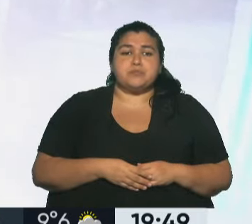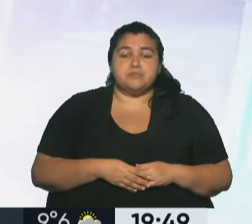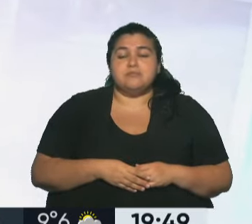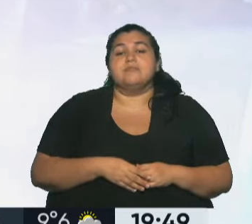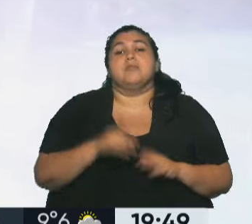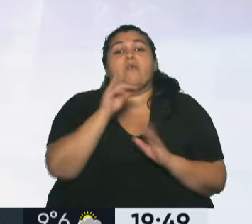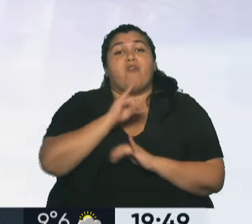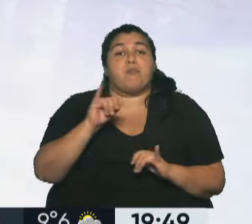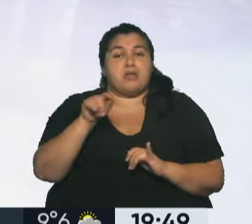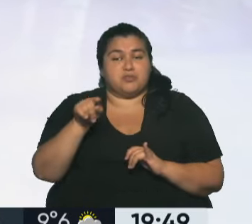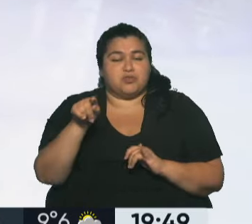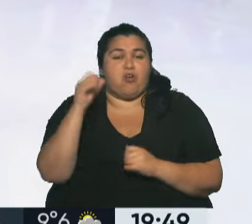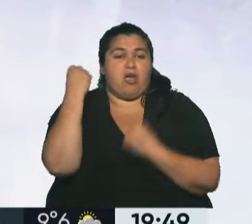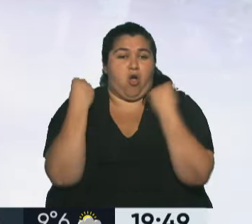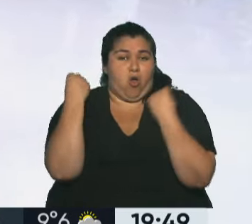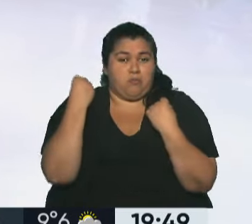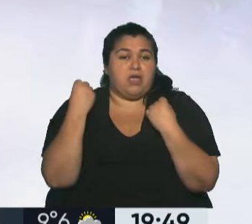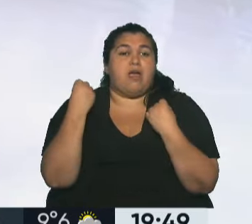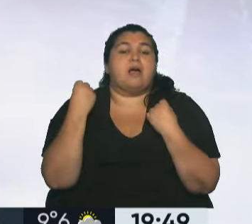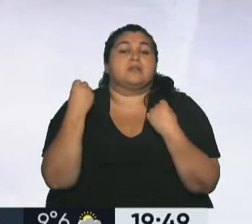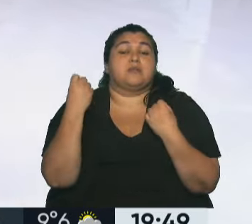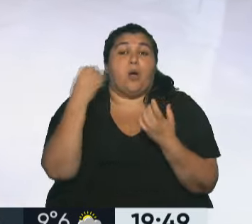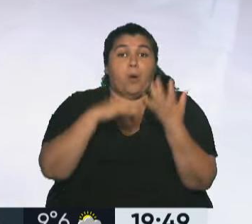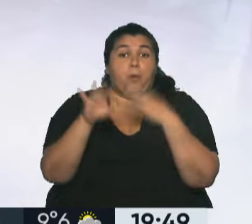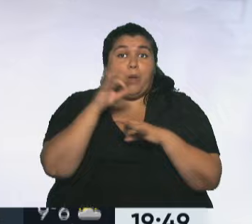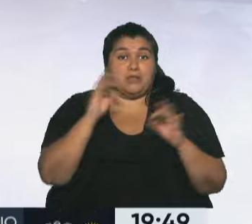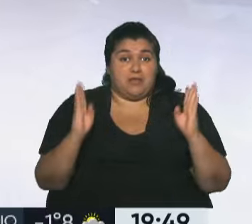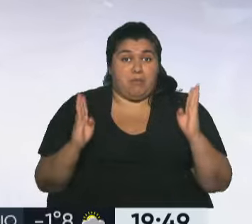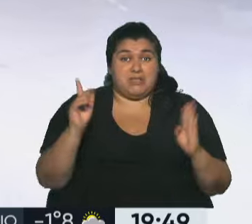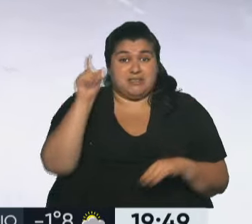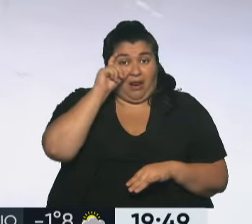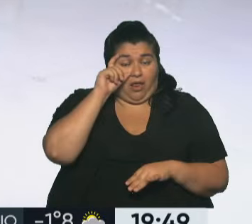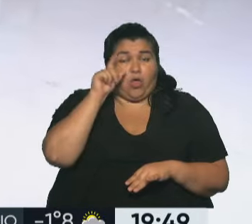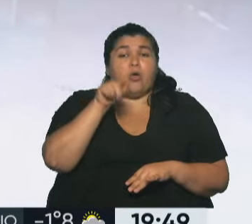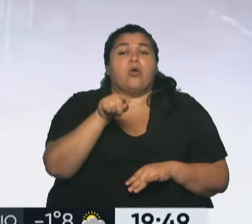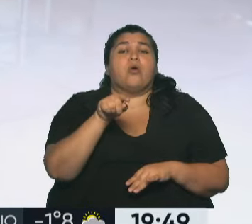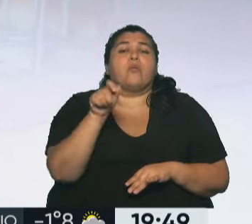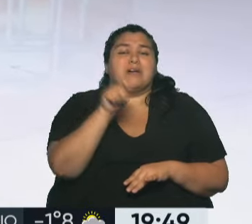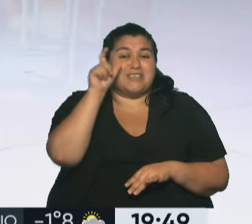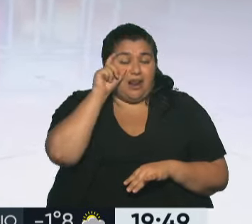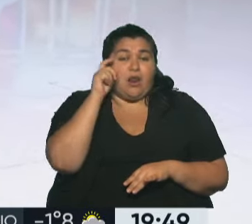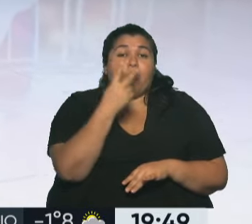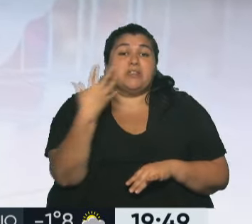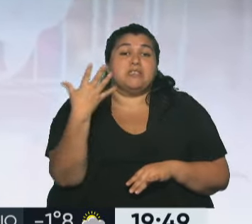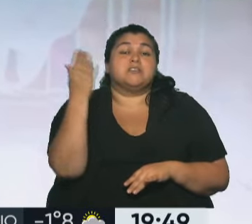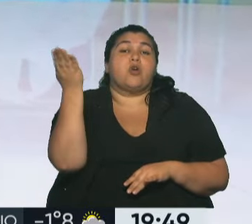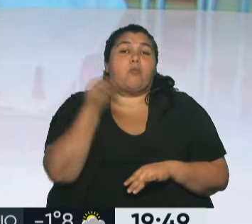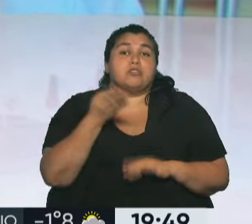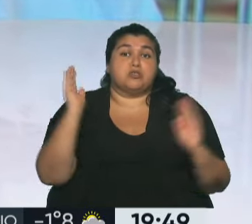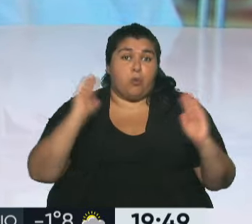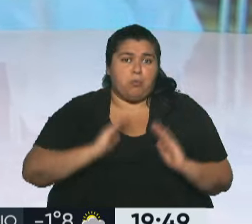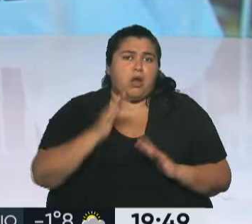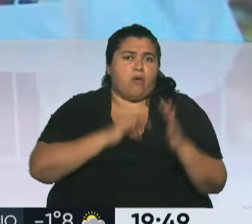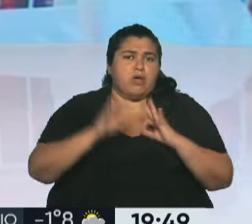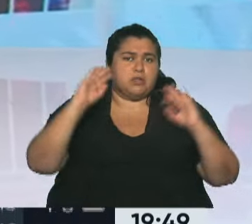Y vamos a la información que tiene que ver con la economía, porque las ventas durante el mes de enero bajaron un 25,5% según la CAME, la Confederación